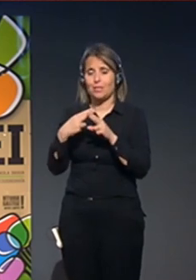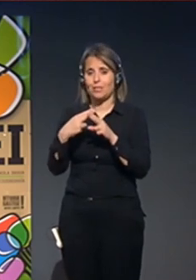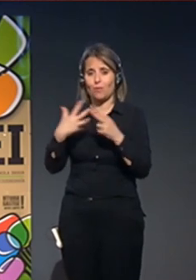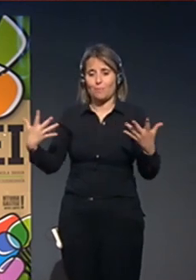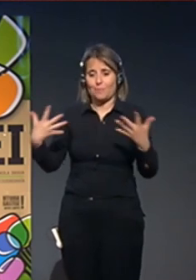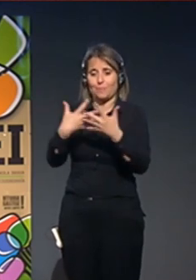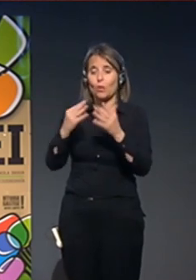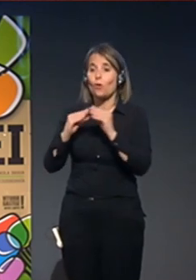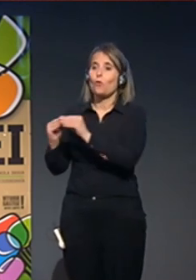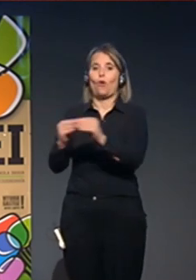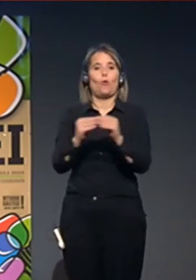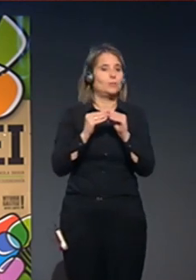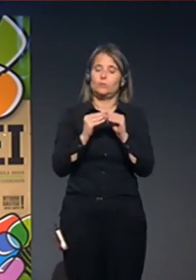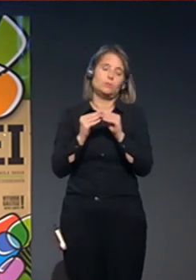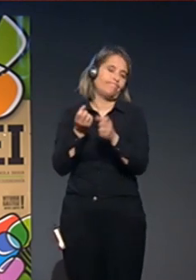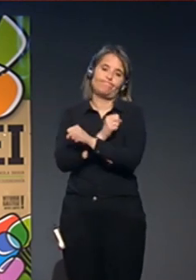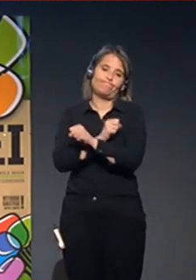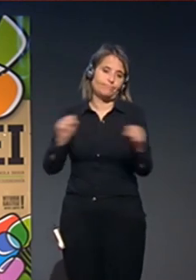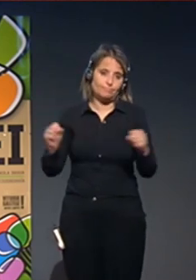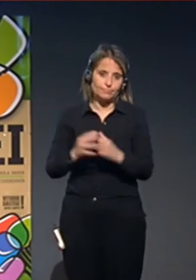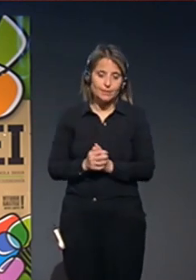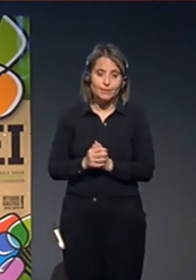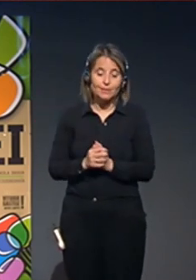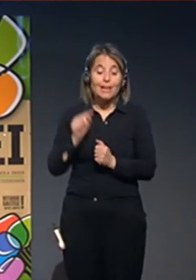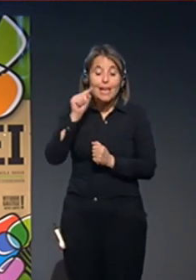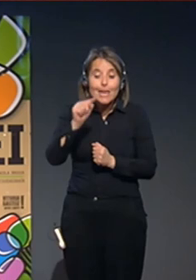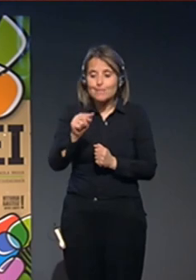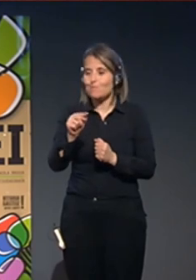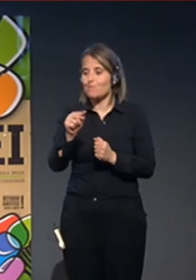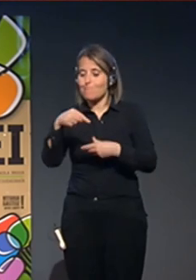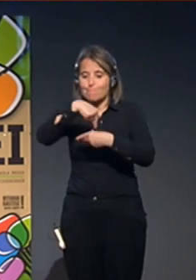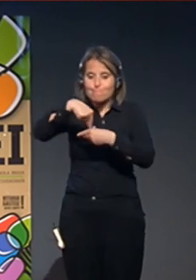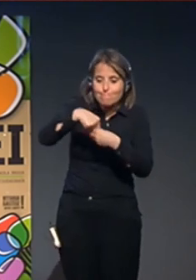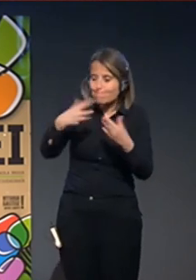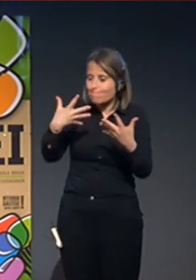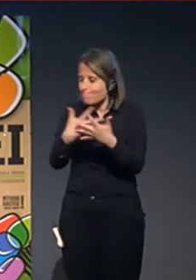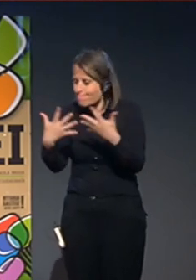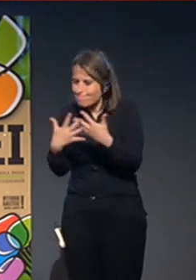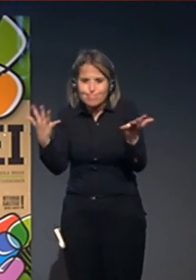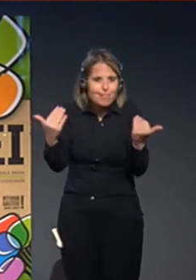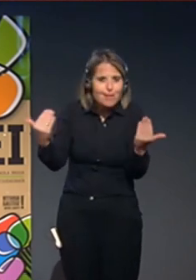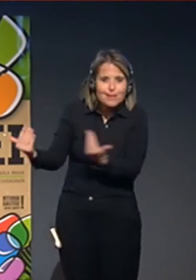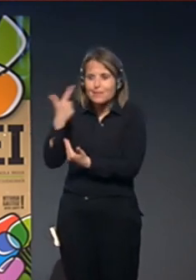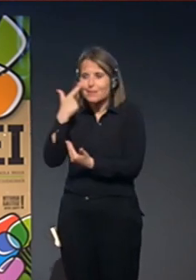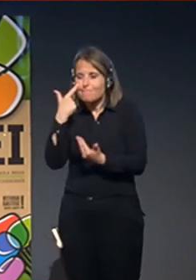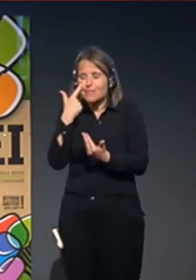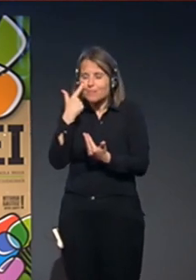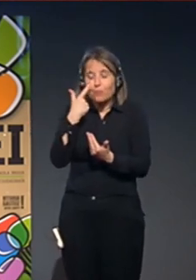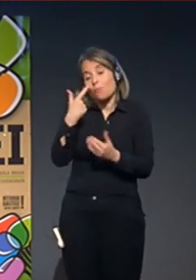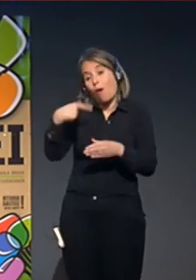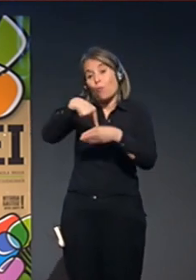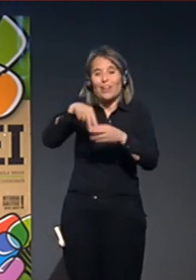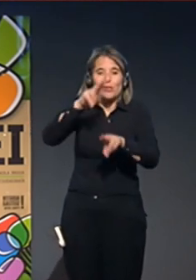donde el consenso no era posible y esos huecos esos agujeros esos eh agujeros negros